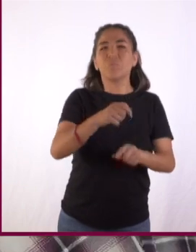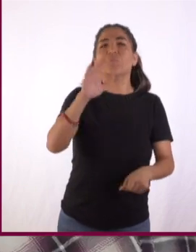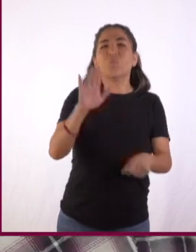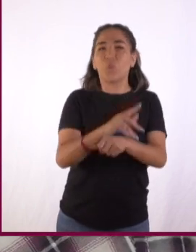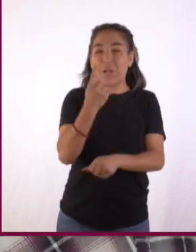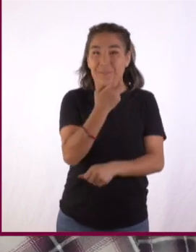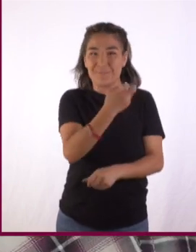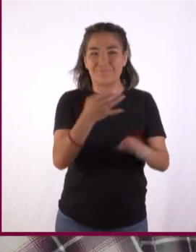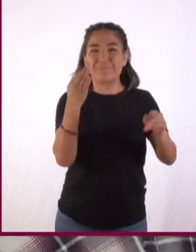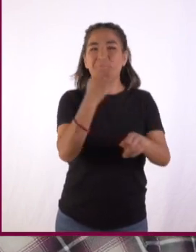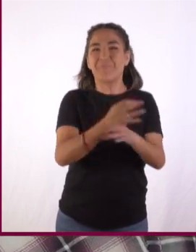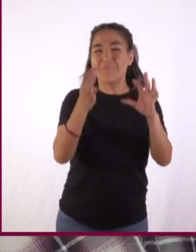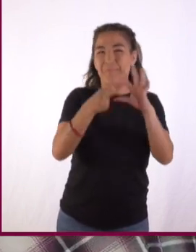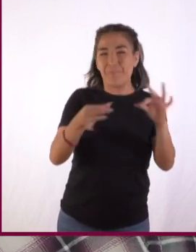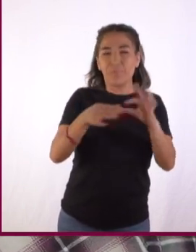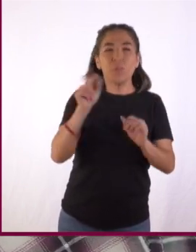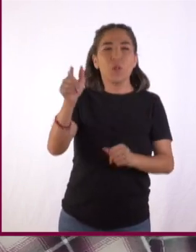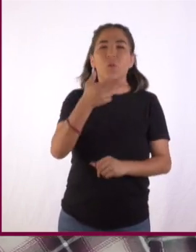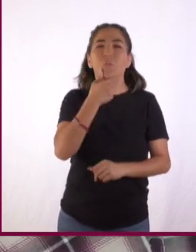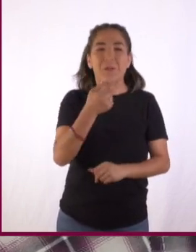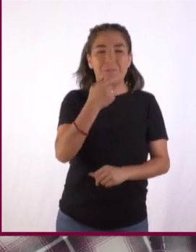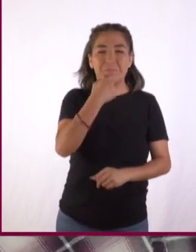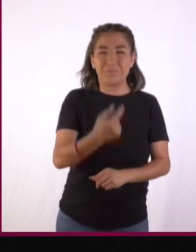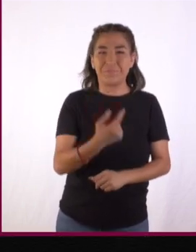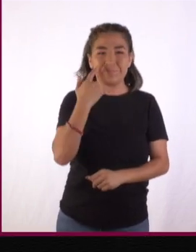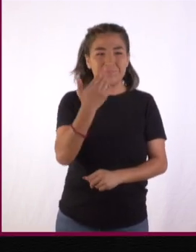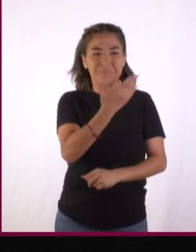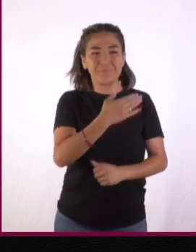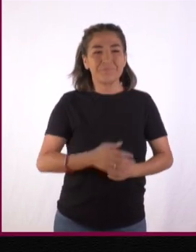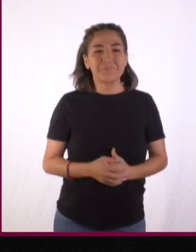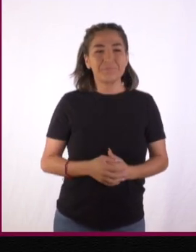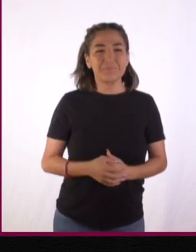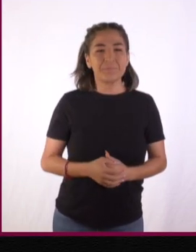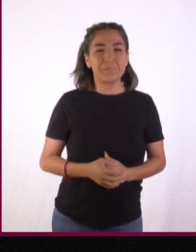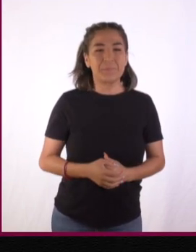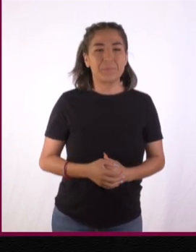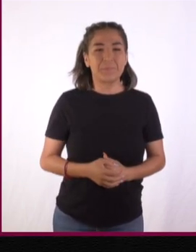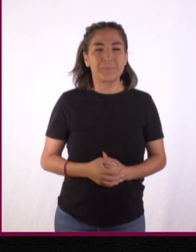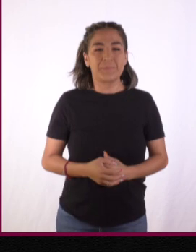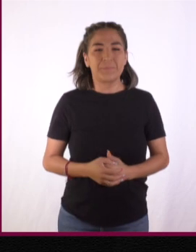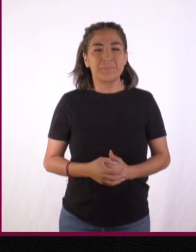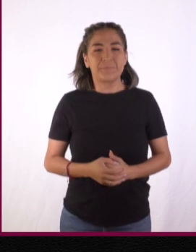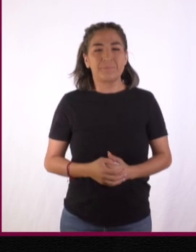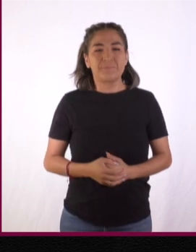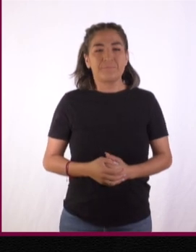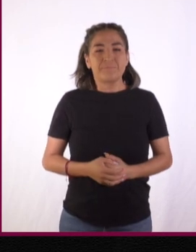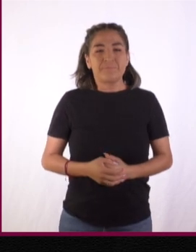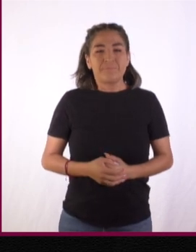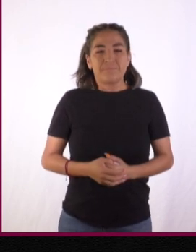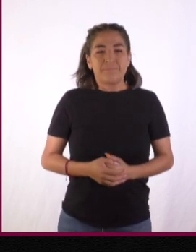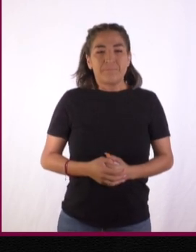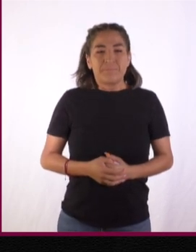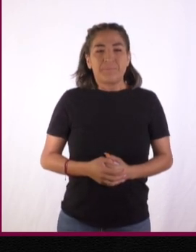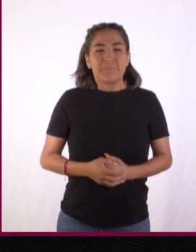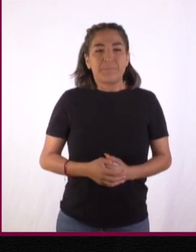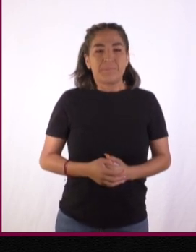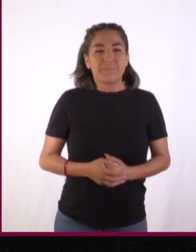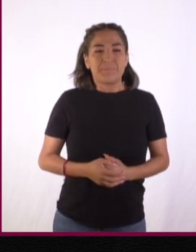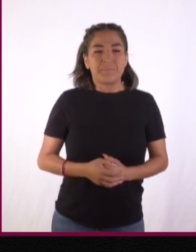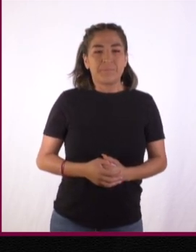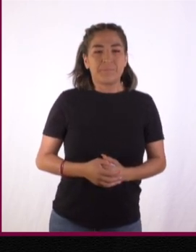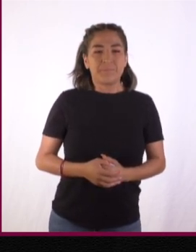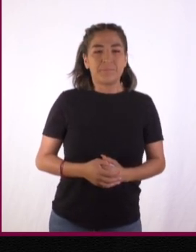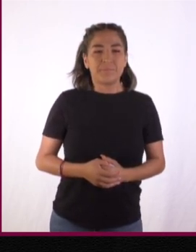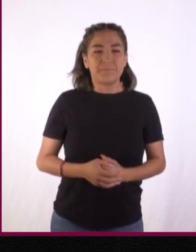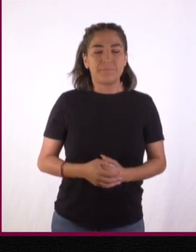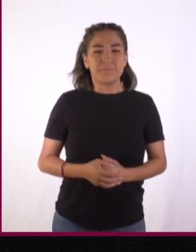este cometido, pues, como decía Albert Einstein, las matemáticas gozan de una estima especial sobre todas las